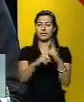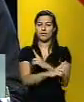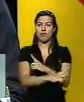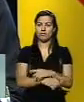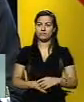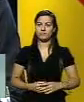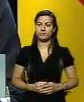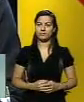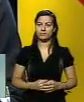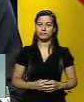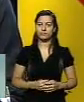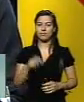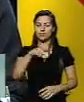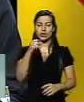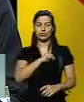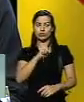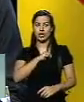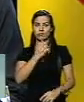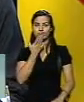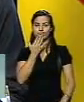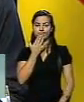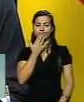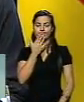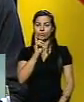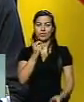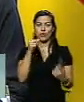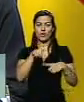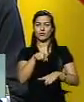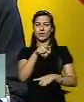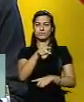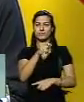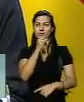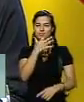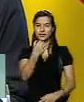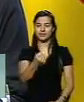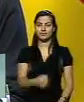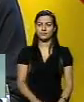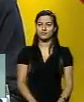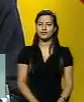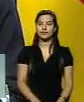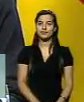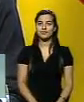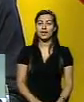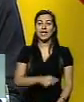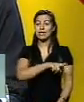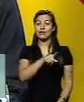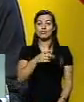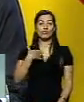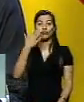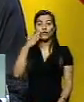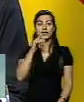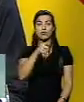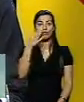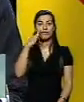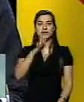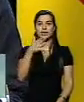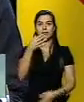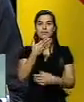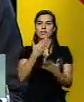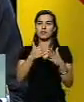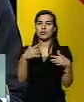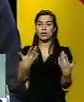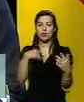pues se asustaron por lo que ellos estaban abogando. Creo que no sabían lo que ellos estaban pidiendo y cuando vieron al pueblo en la calle